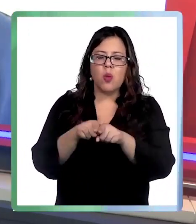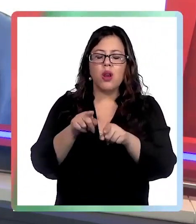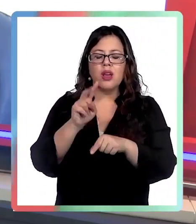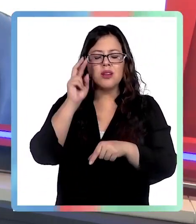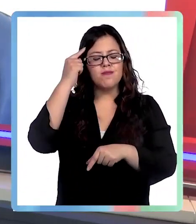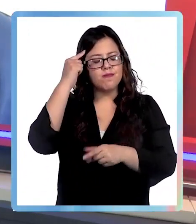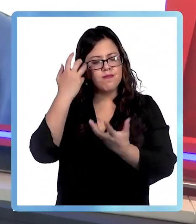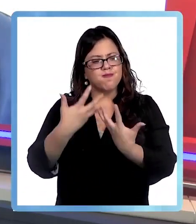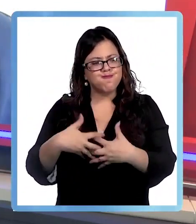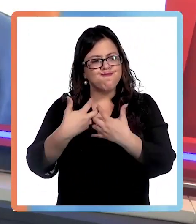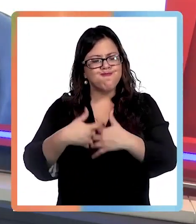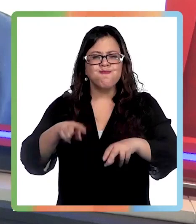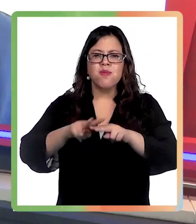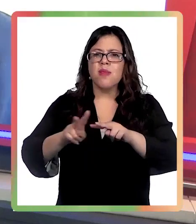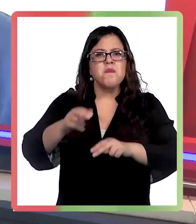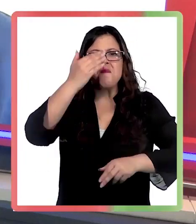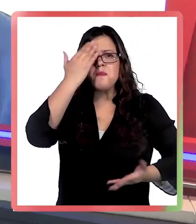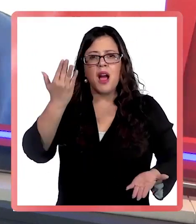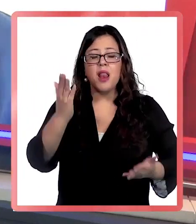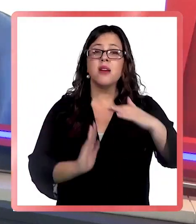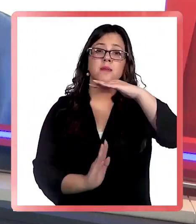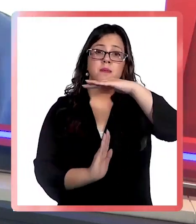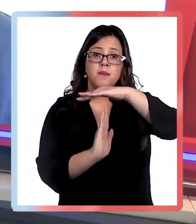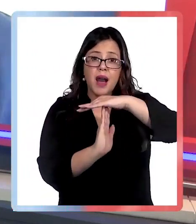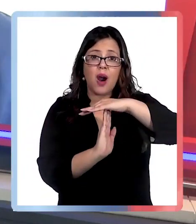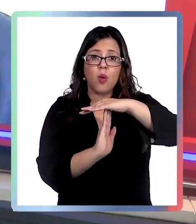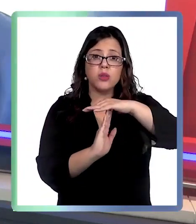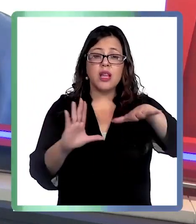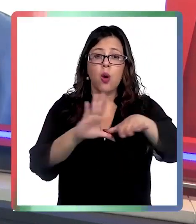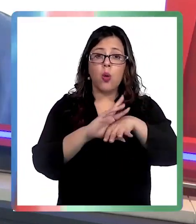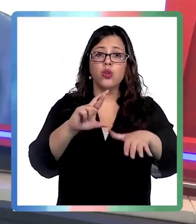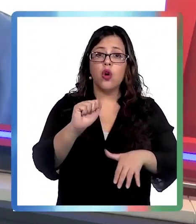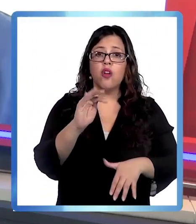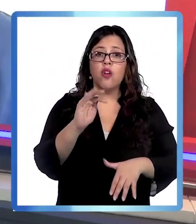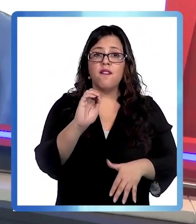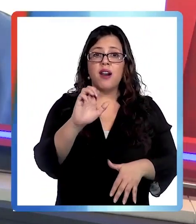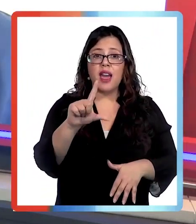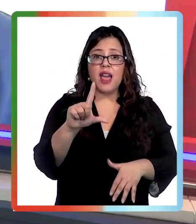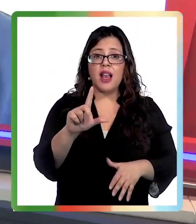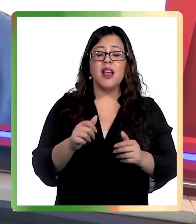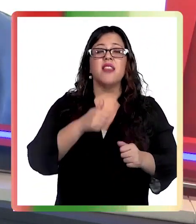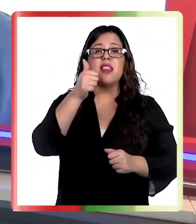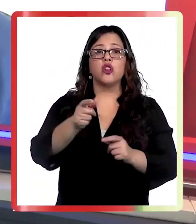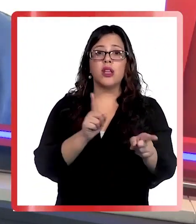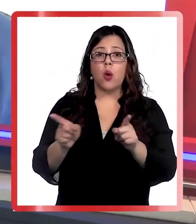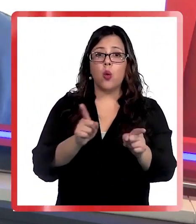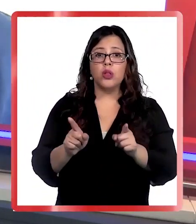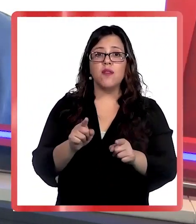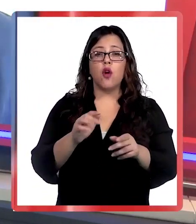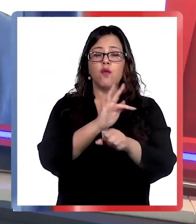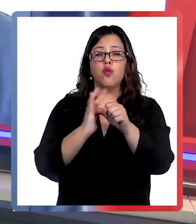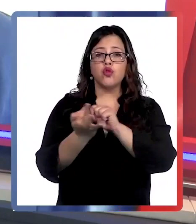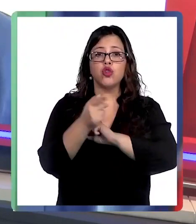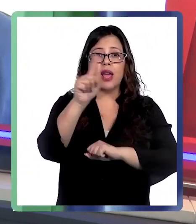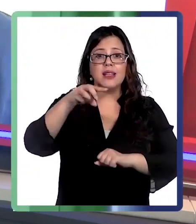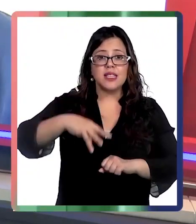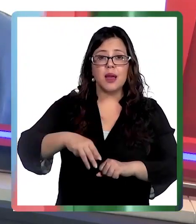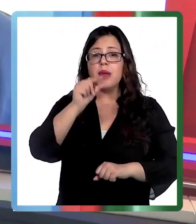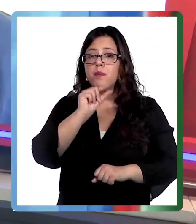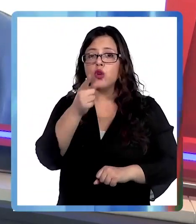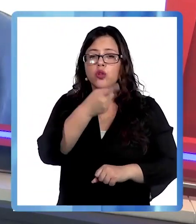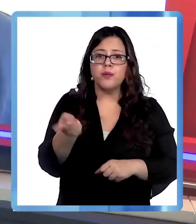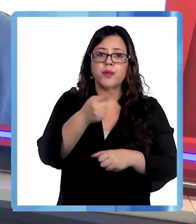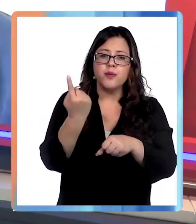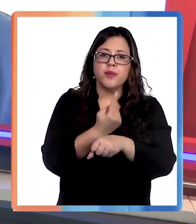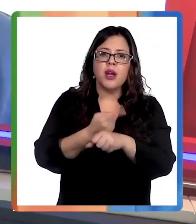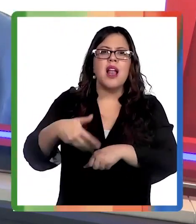mal. Vamos a ir a la pausa junto a Rafael Gómez, director ejecutivo de Fundación SM, pero vamos a conversar al regreso precisamente del momento que estamos